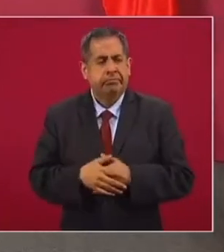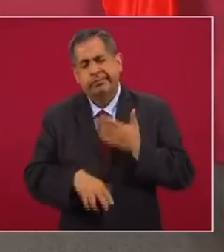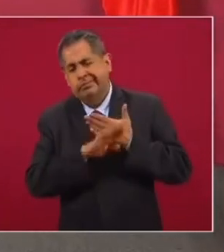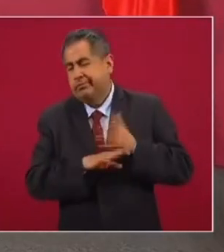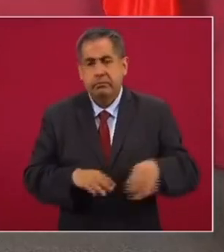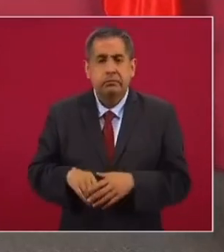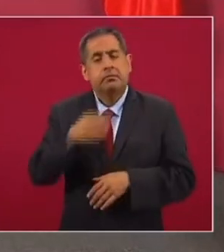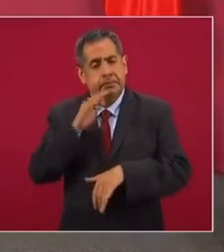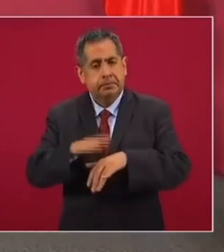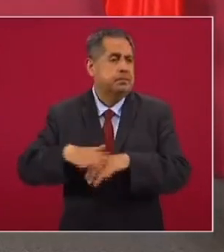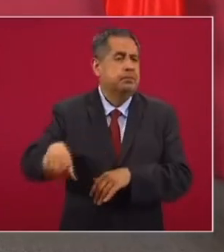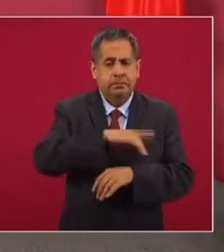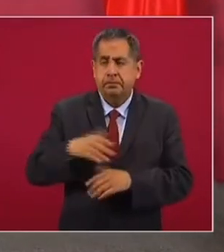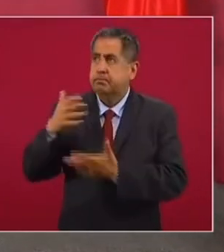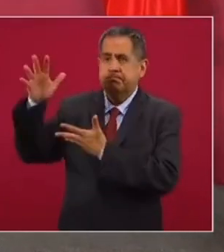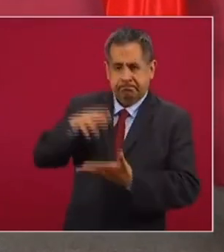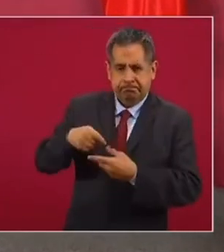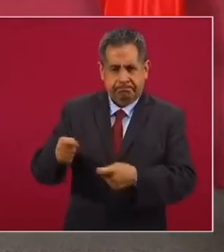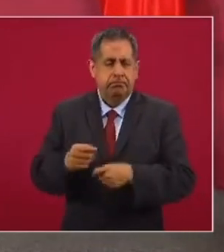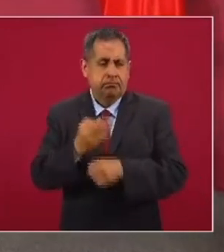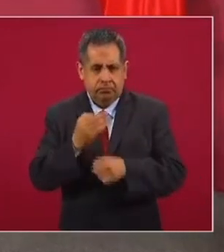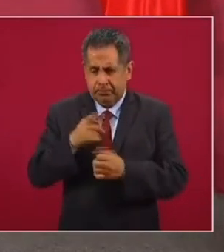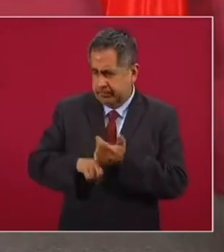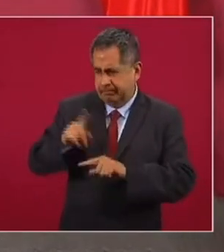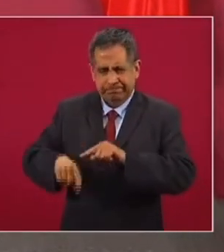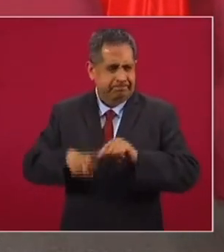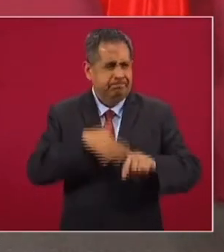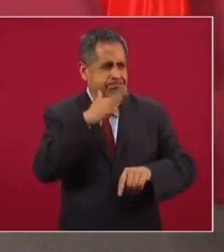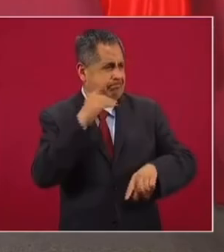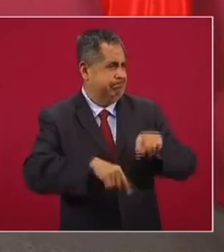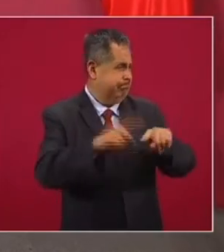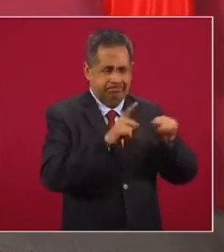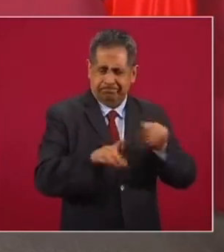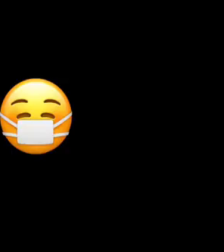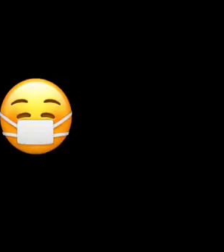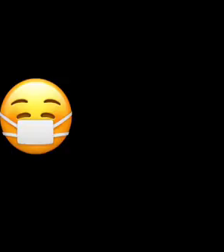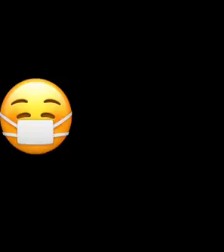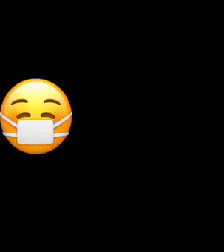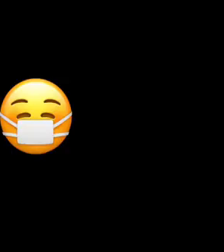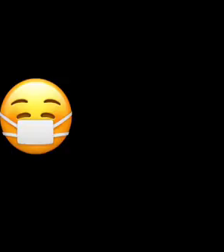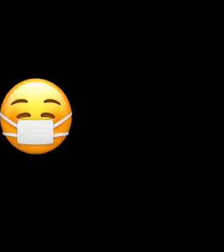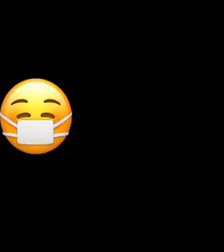no van a faltar los medicamentos. Le digo a la gente, estamos limpiando de corrupción al país.